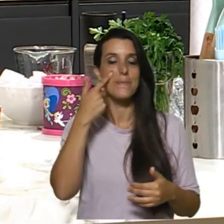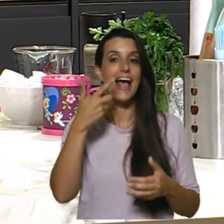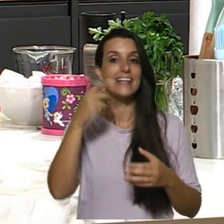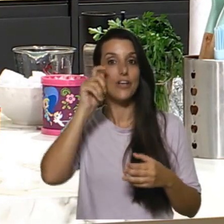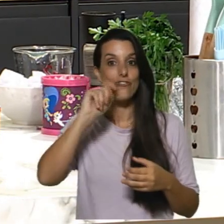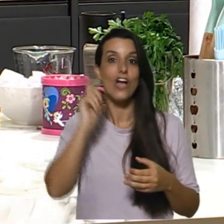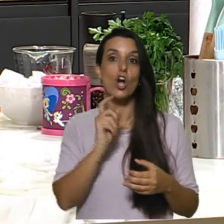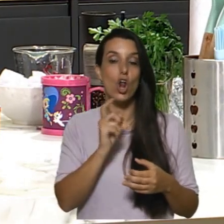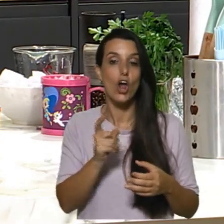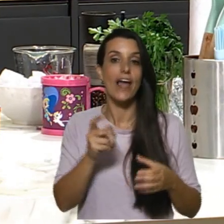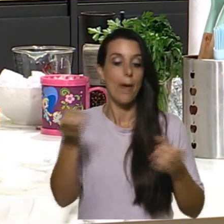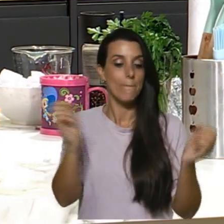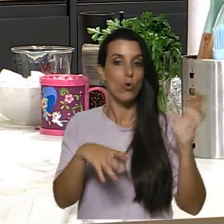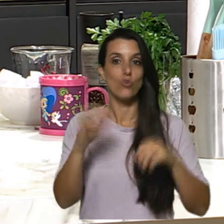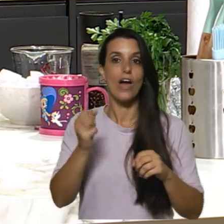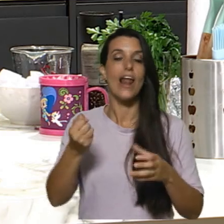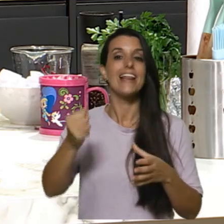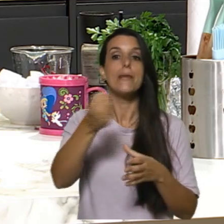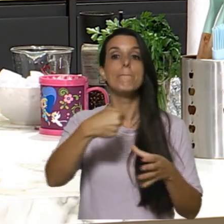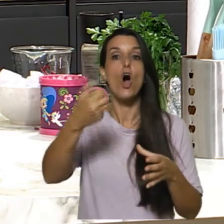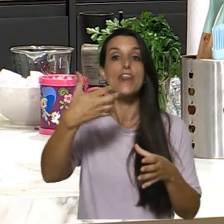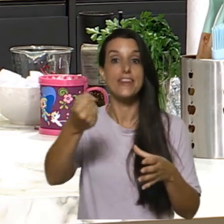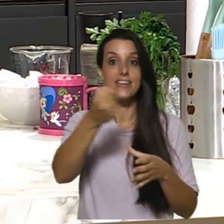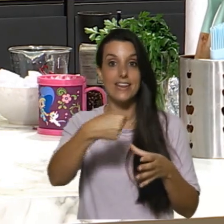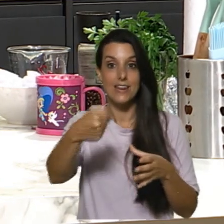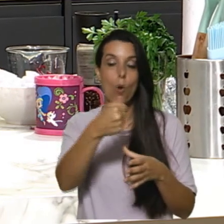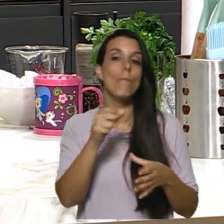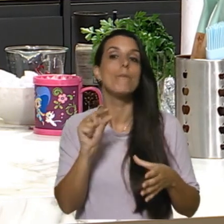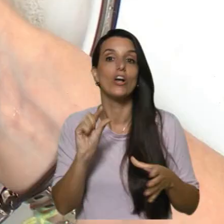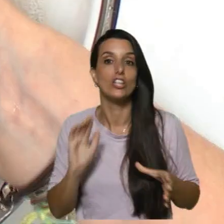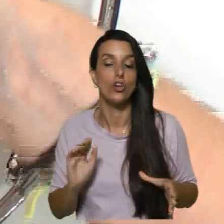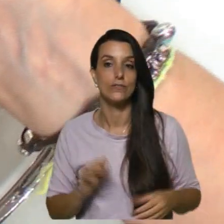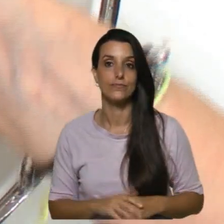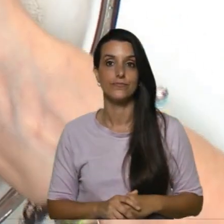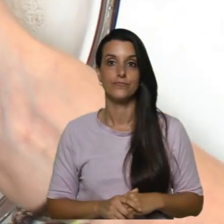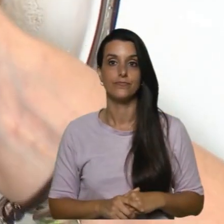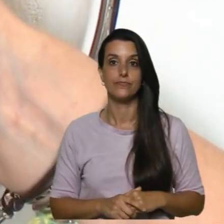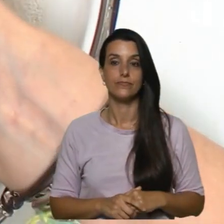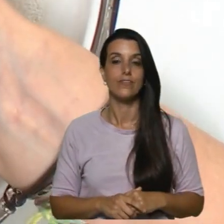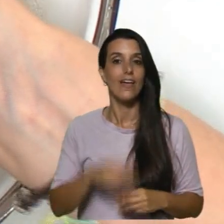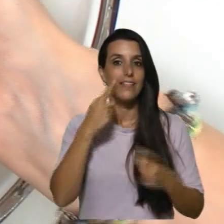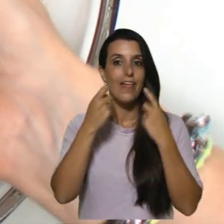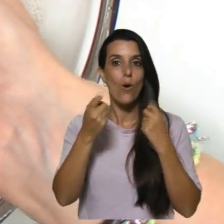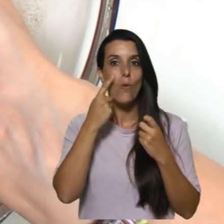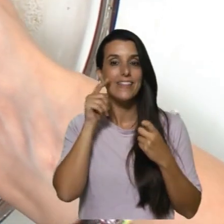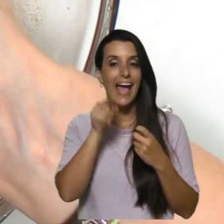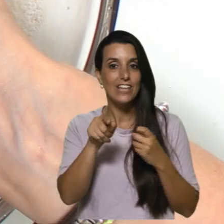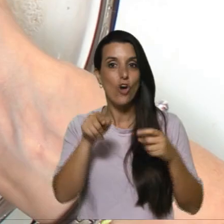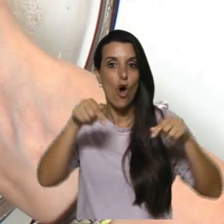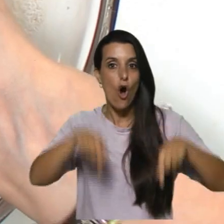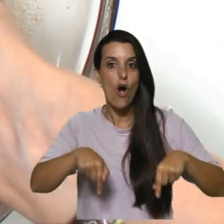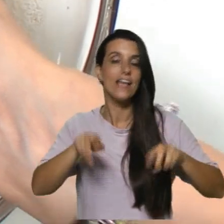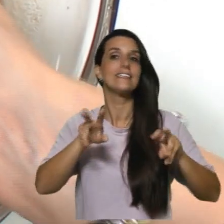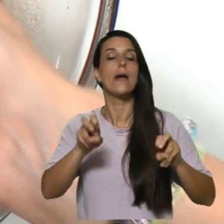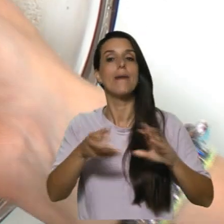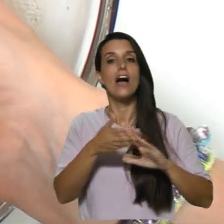cebollas coloradas agarré y las puse acá. Le vas a poner también un poquito de jugo de limón. ¿Te das cuenta que esto que pasó hoy, que